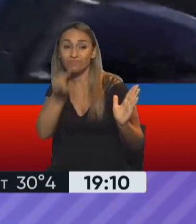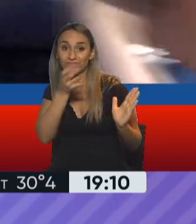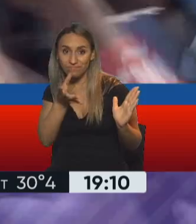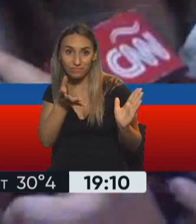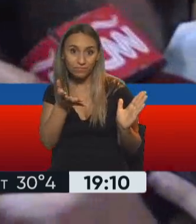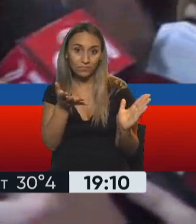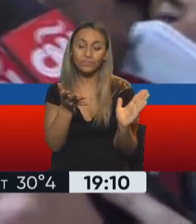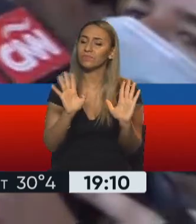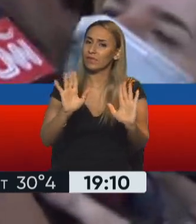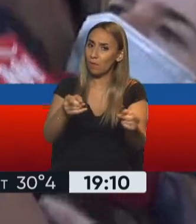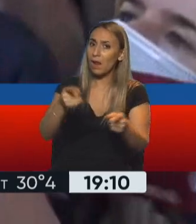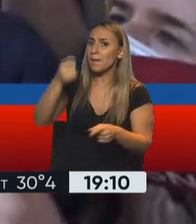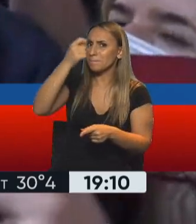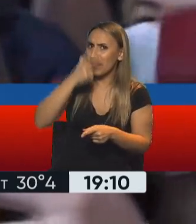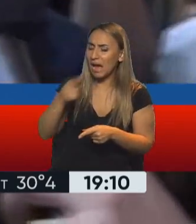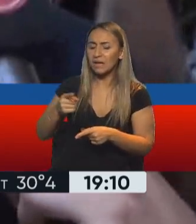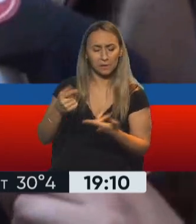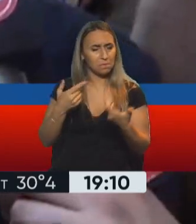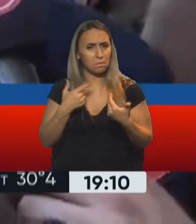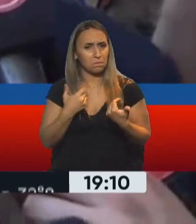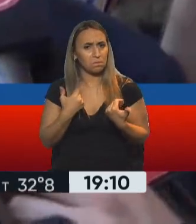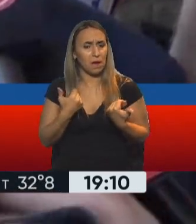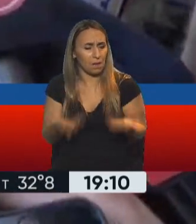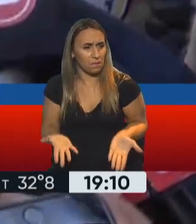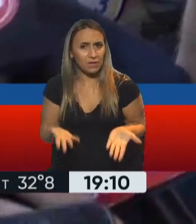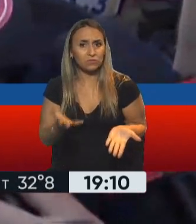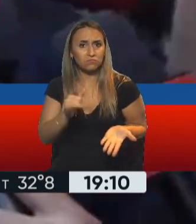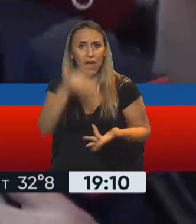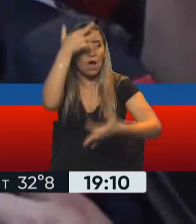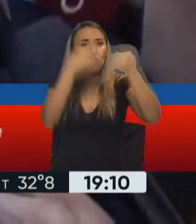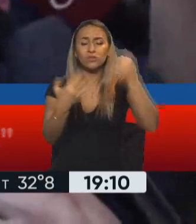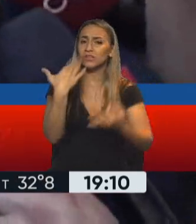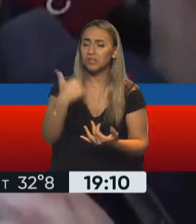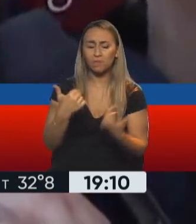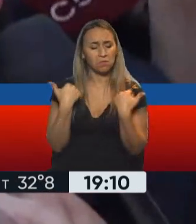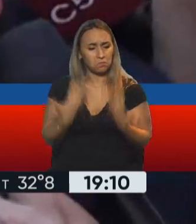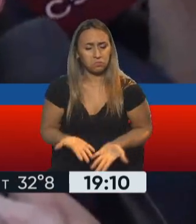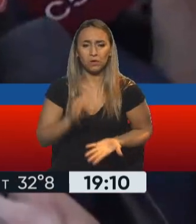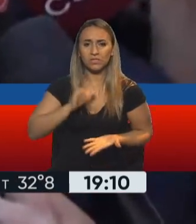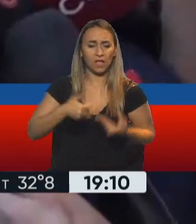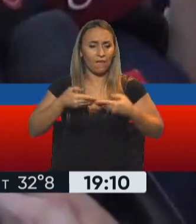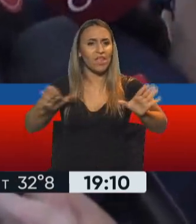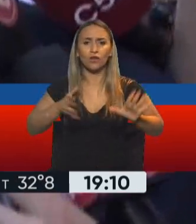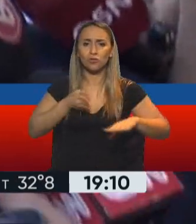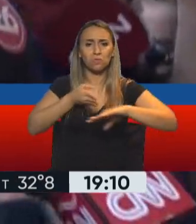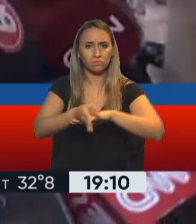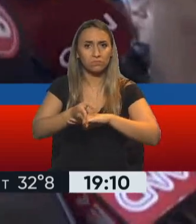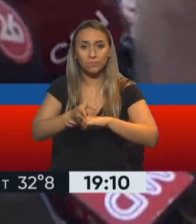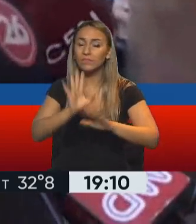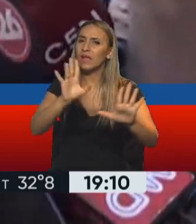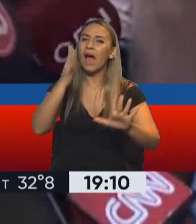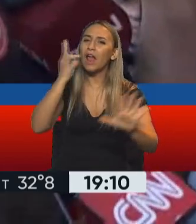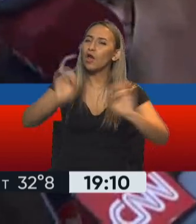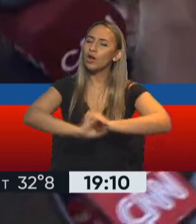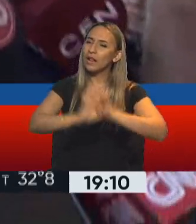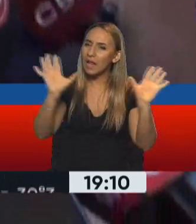Macri va a seguir estando a disposición de la justicia. Lo que tenemos que tener todos, por favor, bien claro, que cuando nosotros